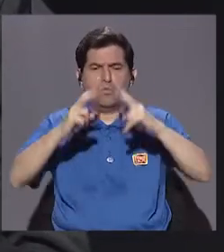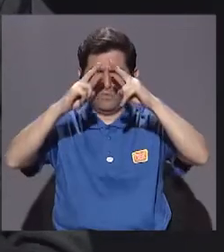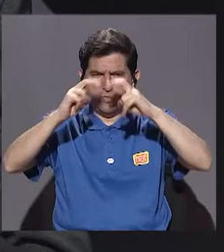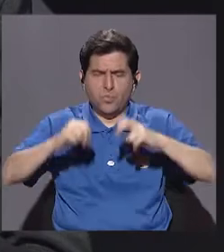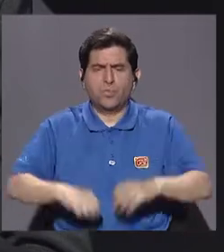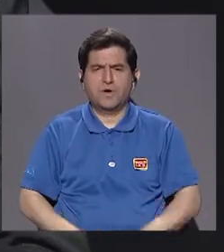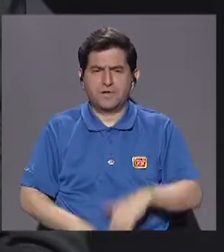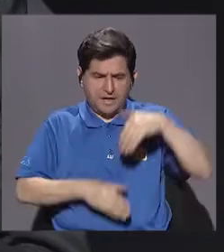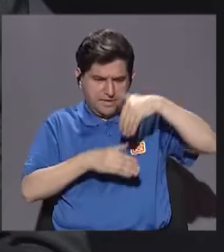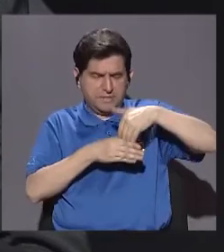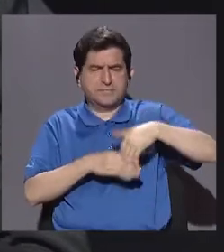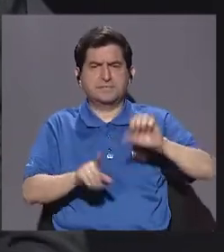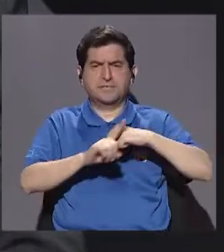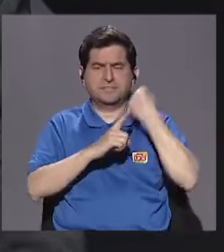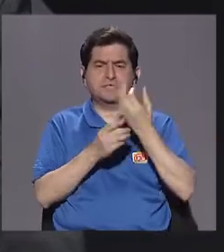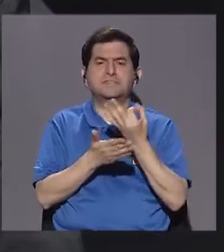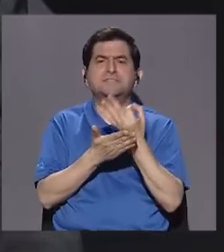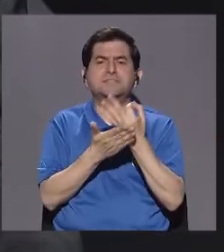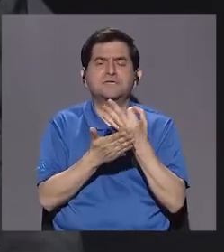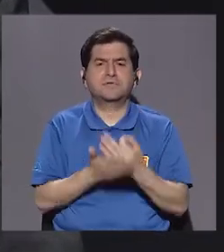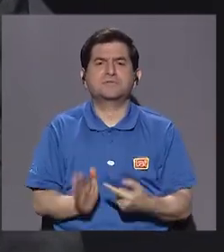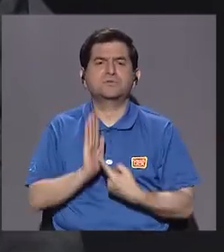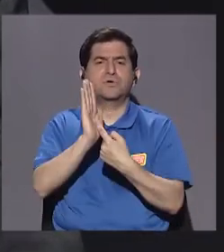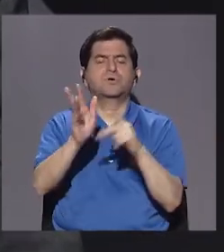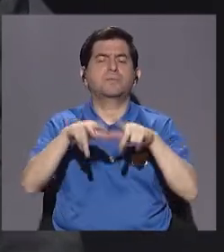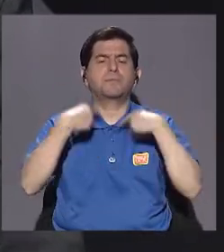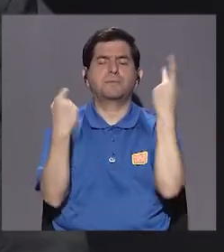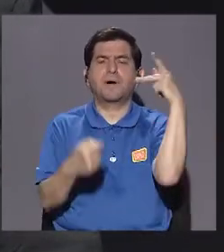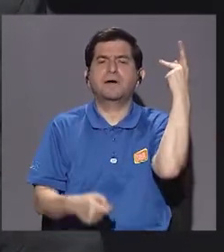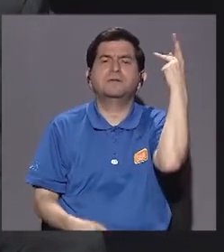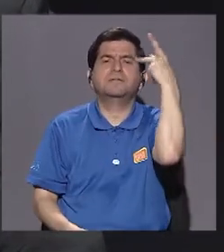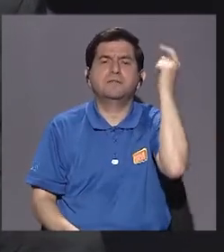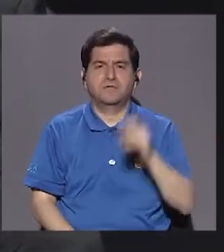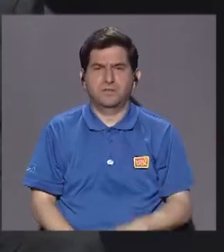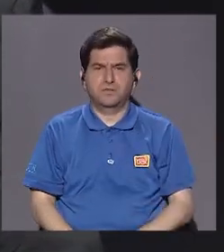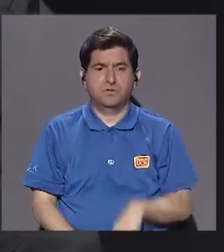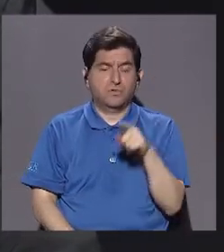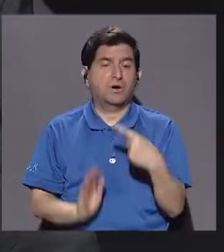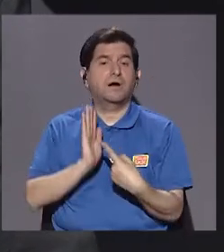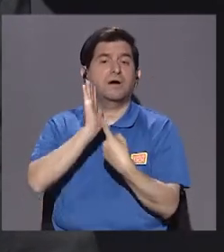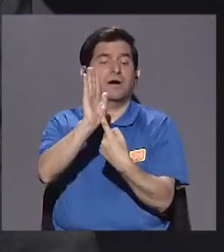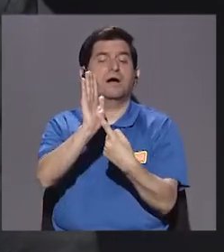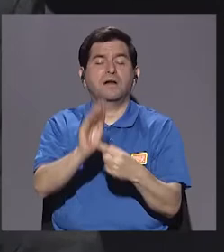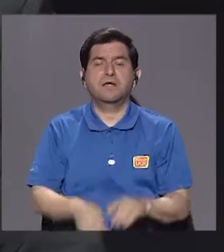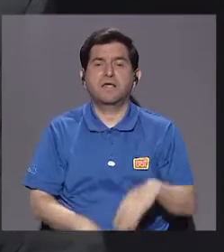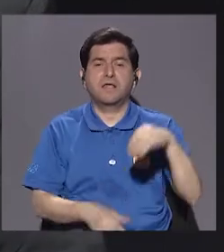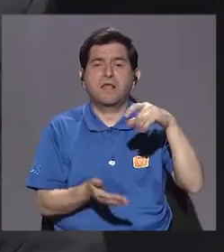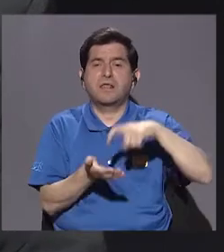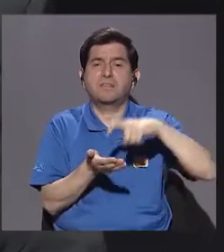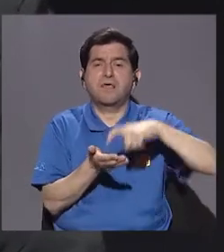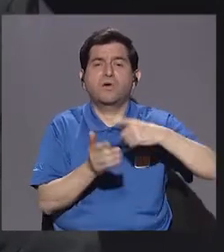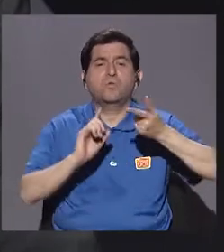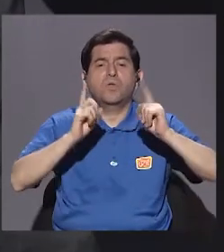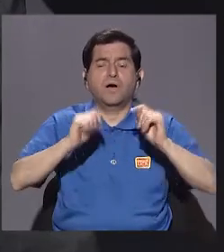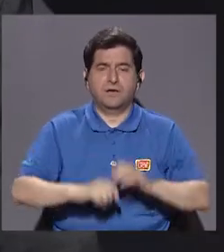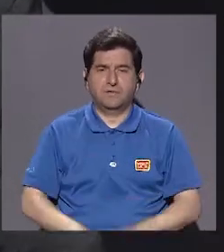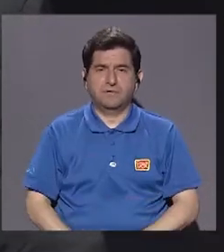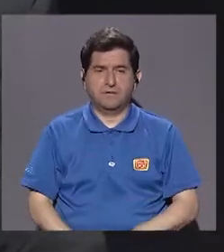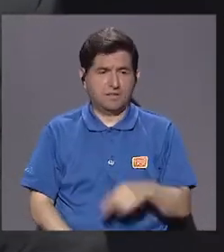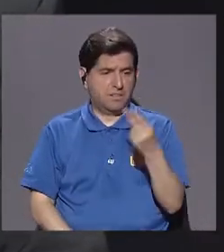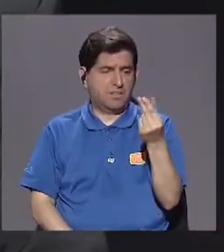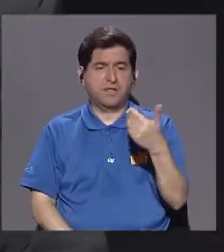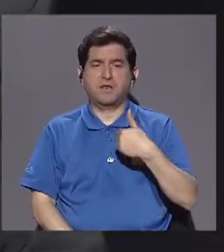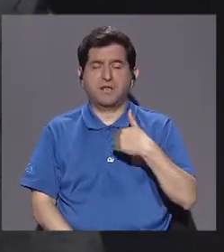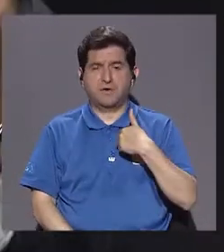de su situación financiera que nos presentó un partido político donde se va a reflejar cuáles son las deudas que el dinero que